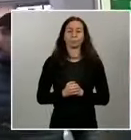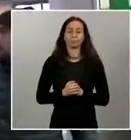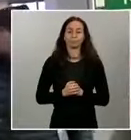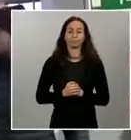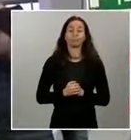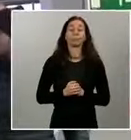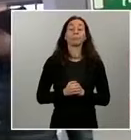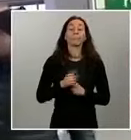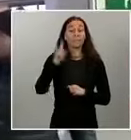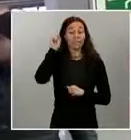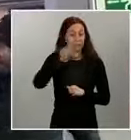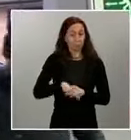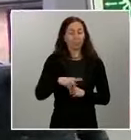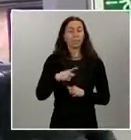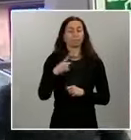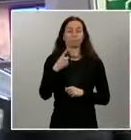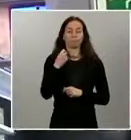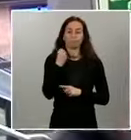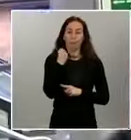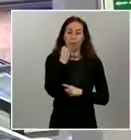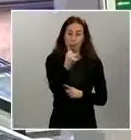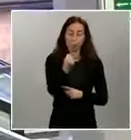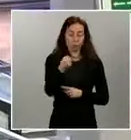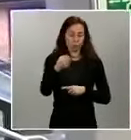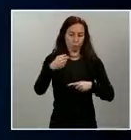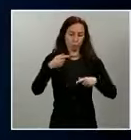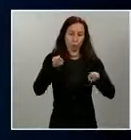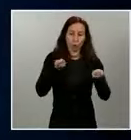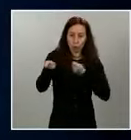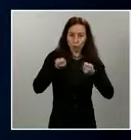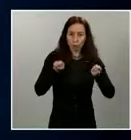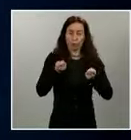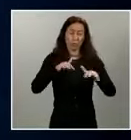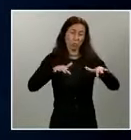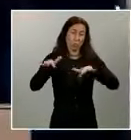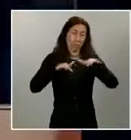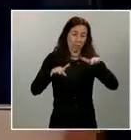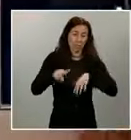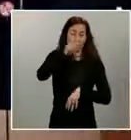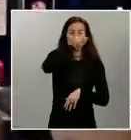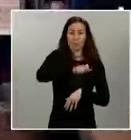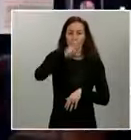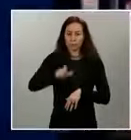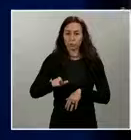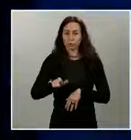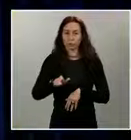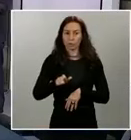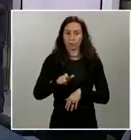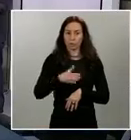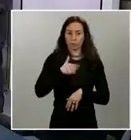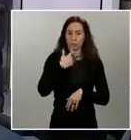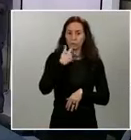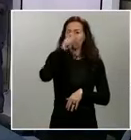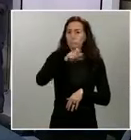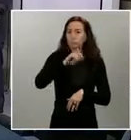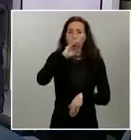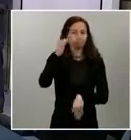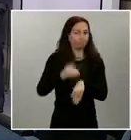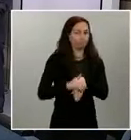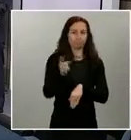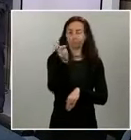los controles de movilidad, los controles de personas para detectar aquellas que incumplan la limitación de circulación en los supuestos indicados en el